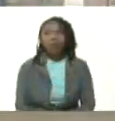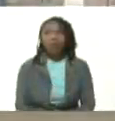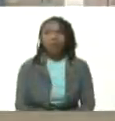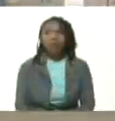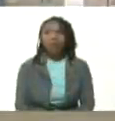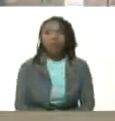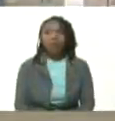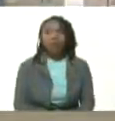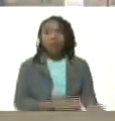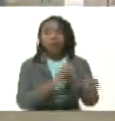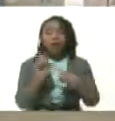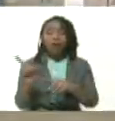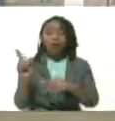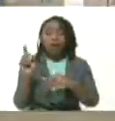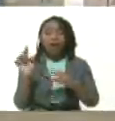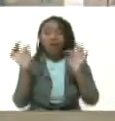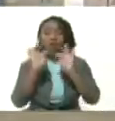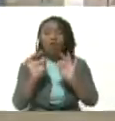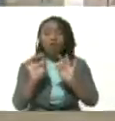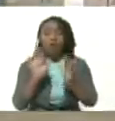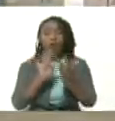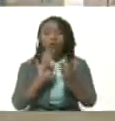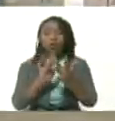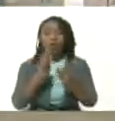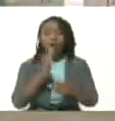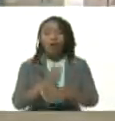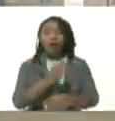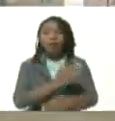En ese sentido, le devolvemos el pase, no sin antes